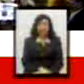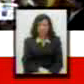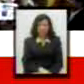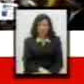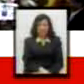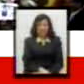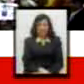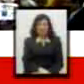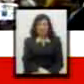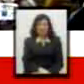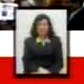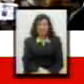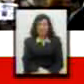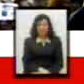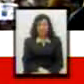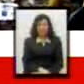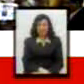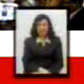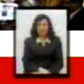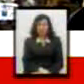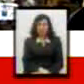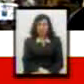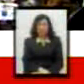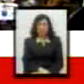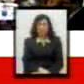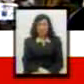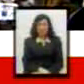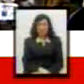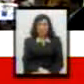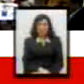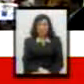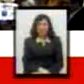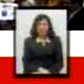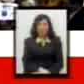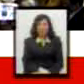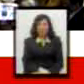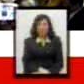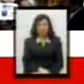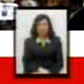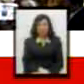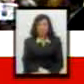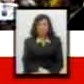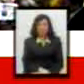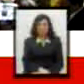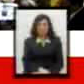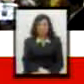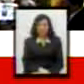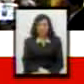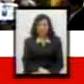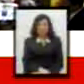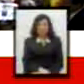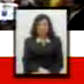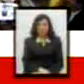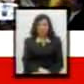organizadores acercarse con el micro antes le damos nuevamente la bienvenida a la señora congresista